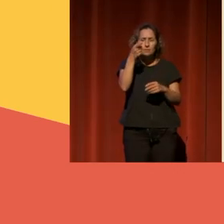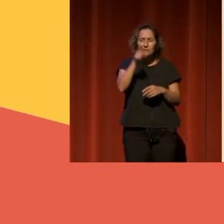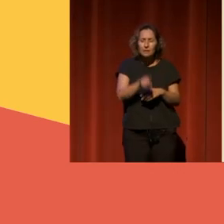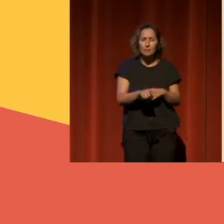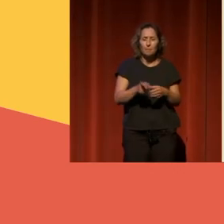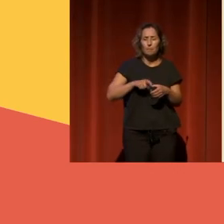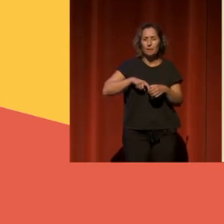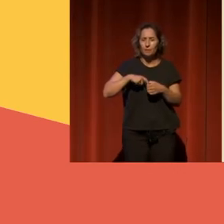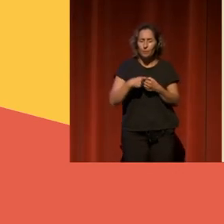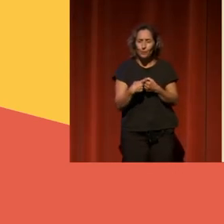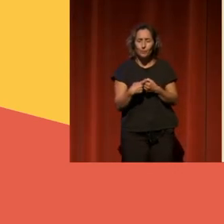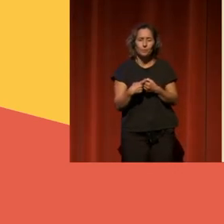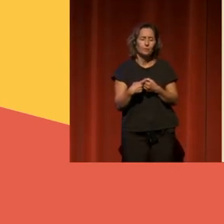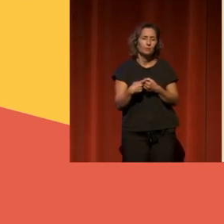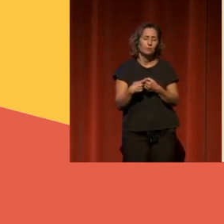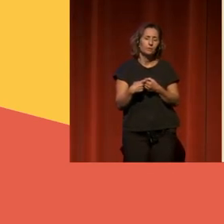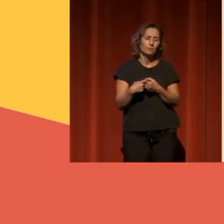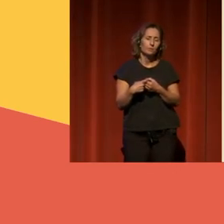participación